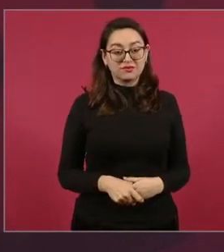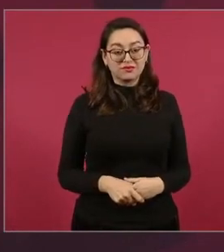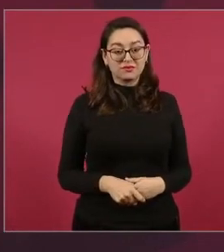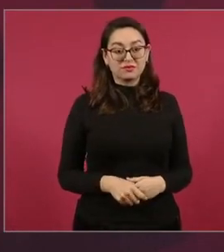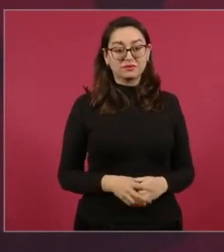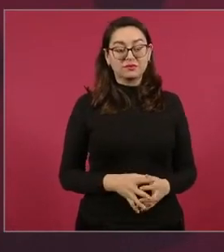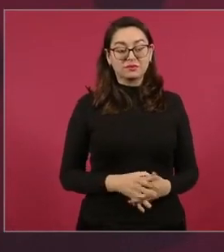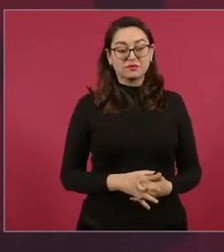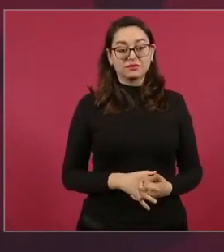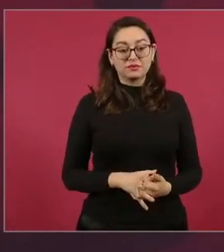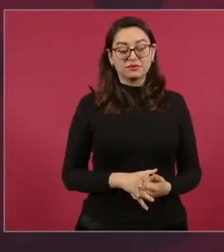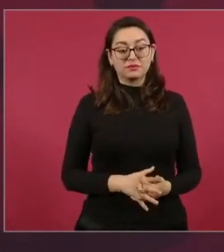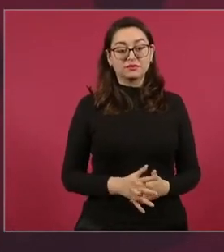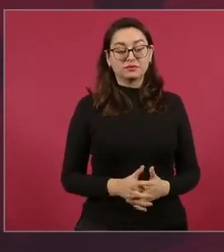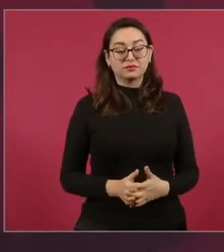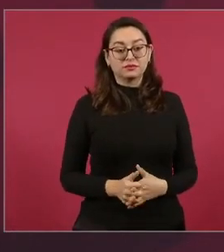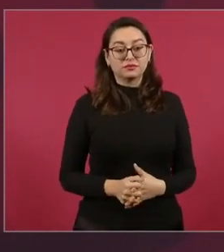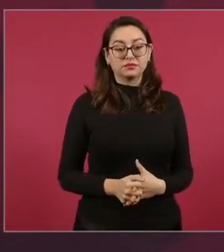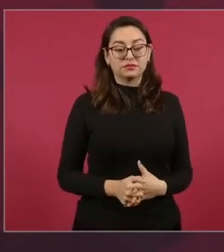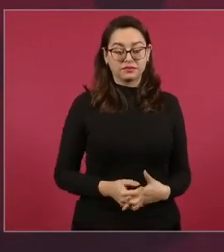al representante de nosotros